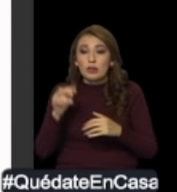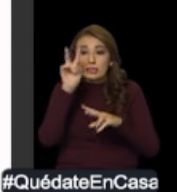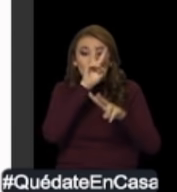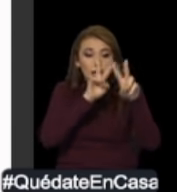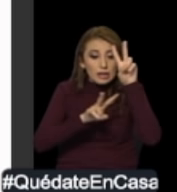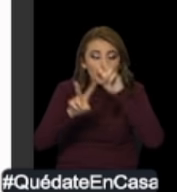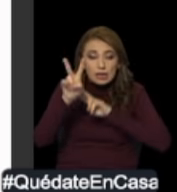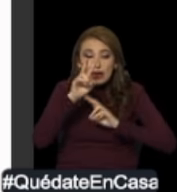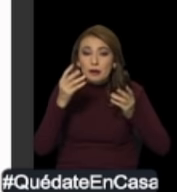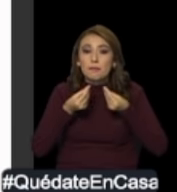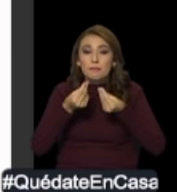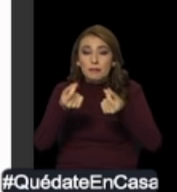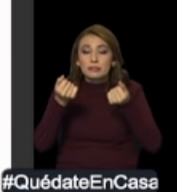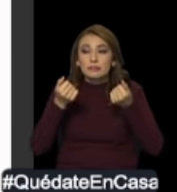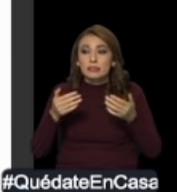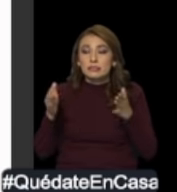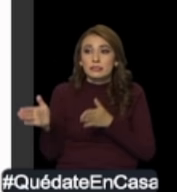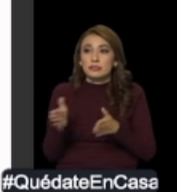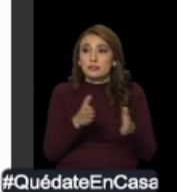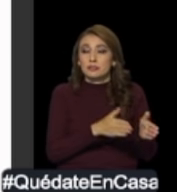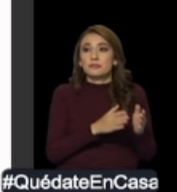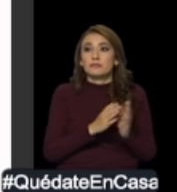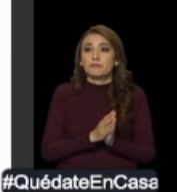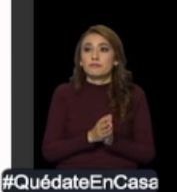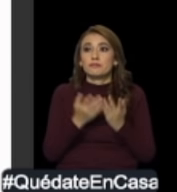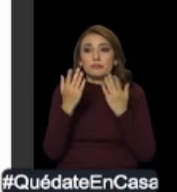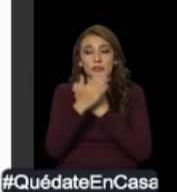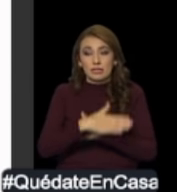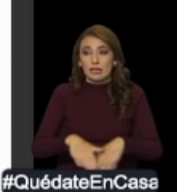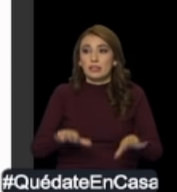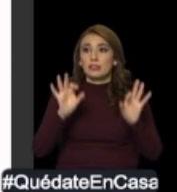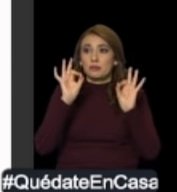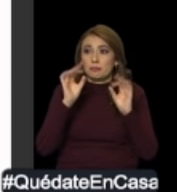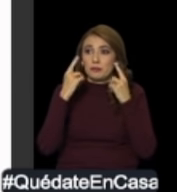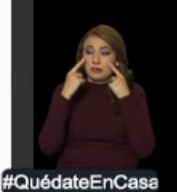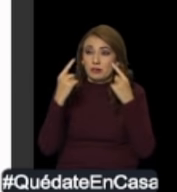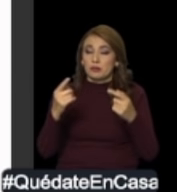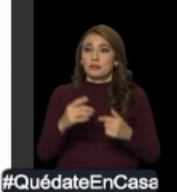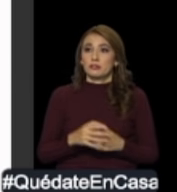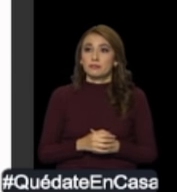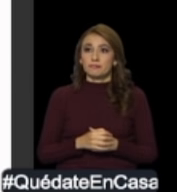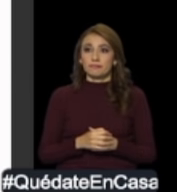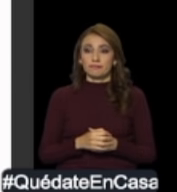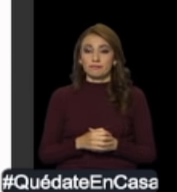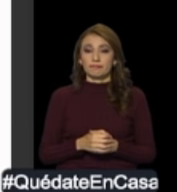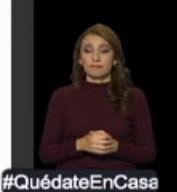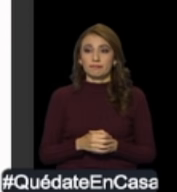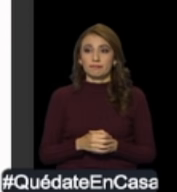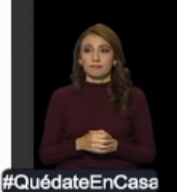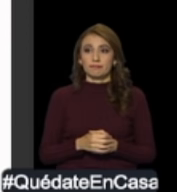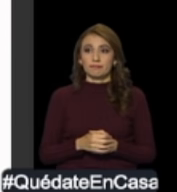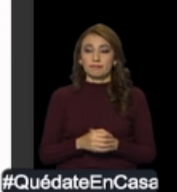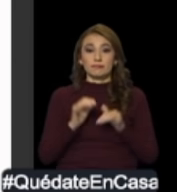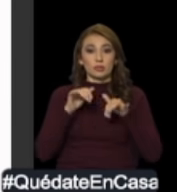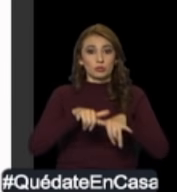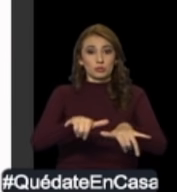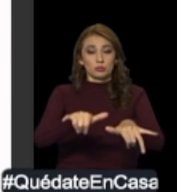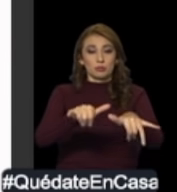termino acá y paso a María Paula para que continúe con las siguientes presentaciones.